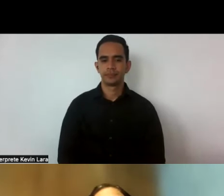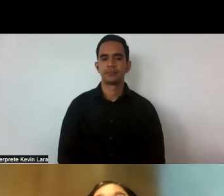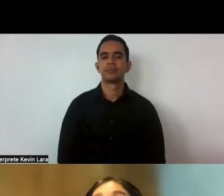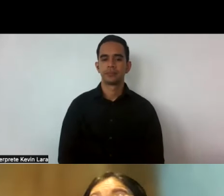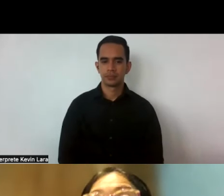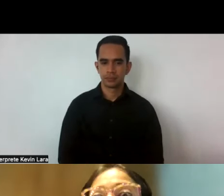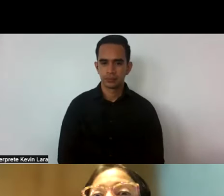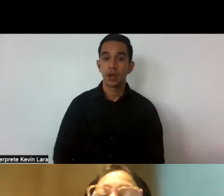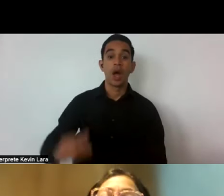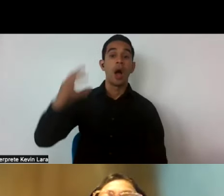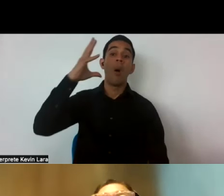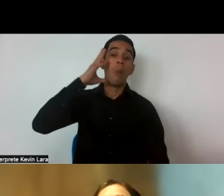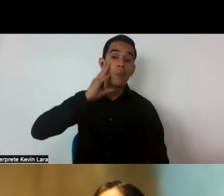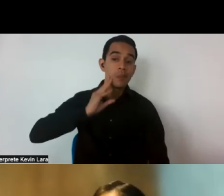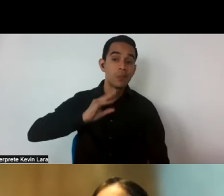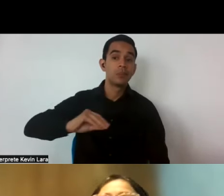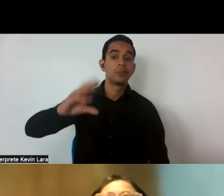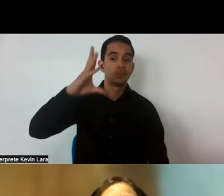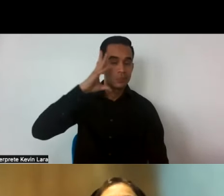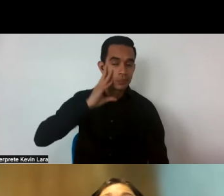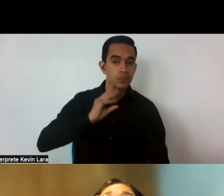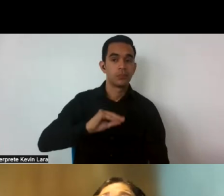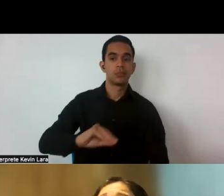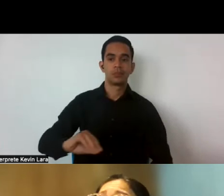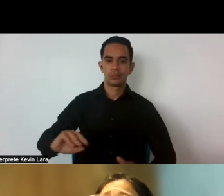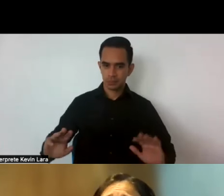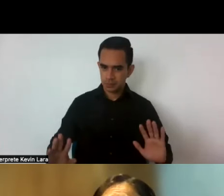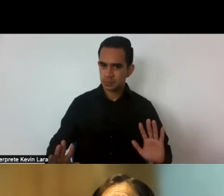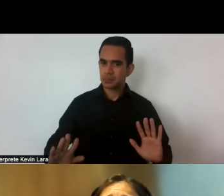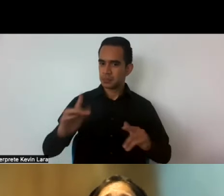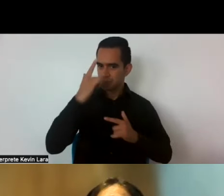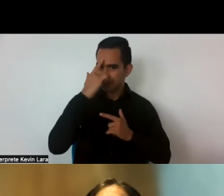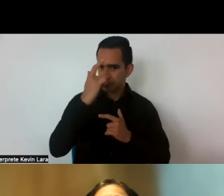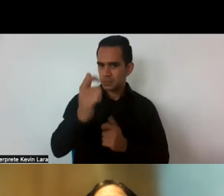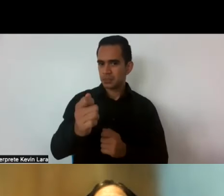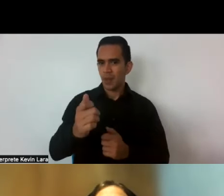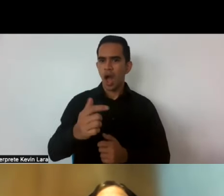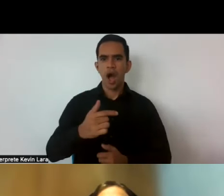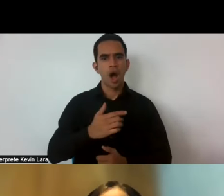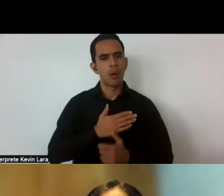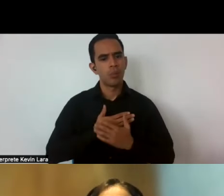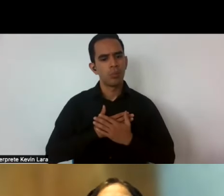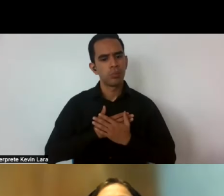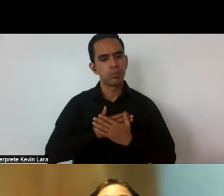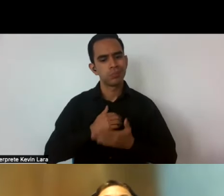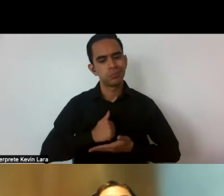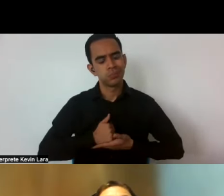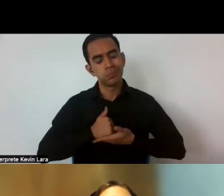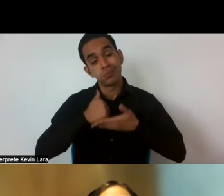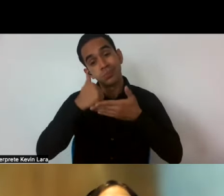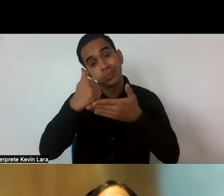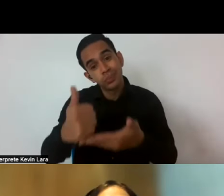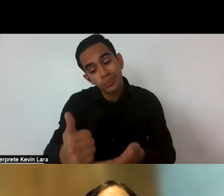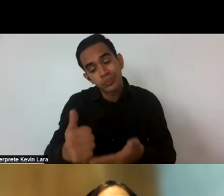Pensamiento, experiencia. Mira, qué interesante, compasión. Qué bonito. Vamos a una siguiente